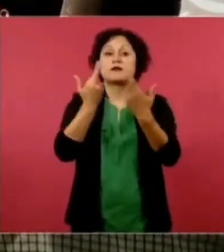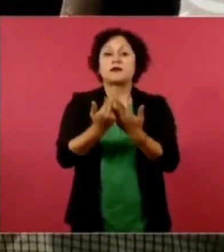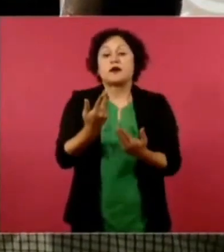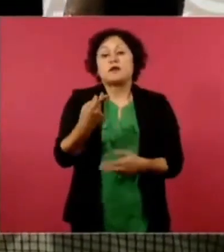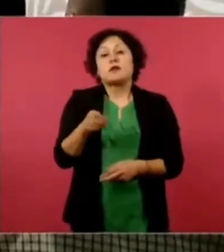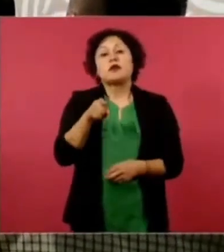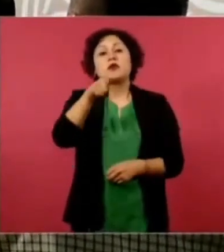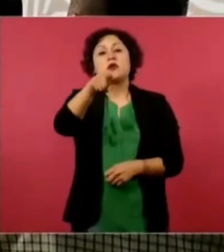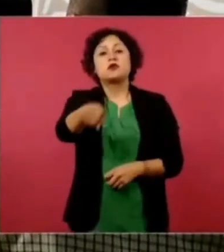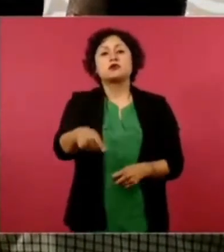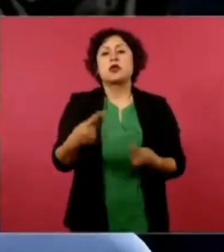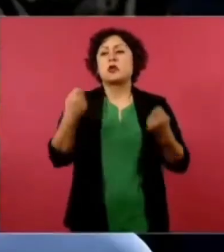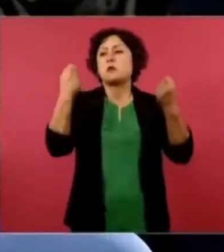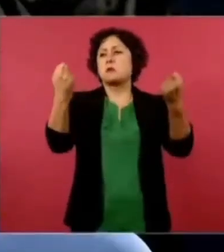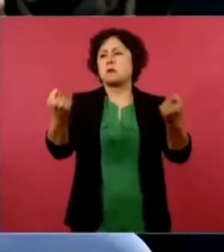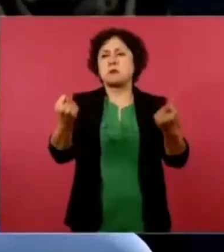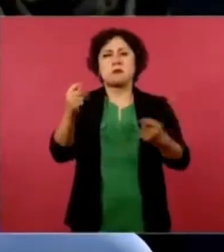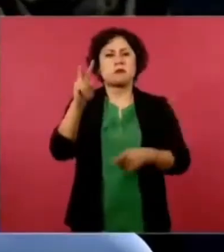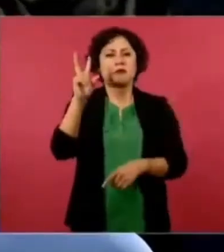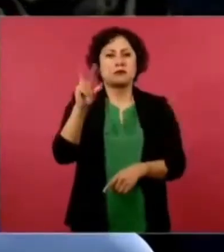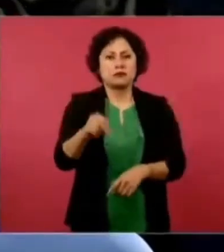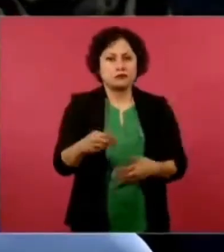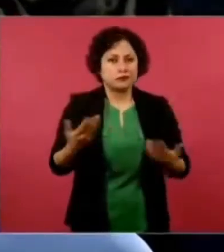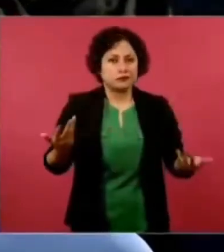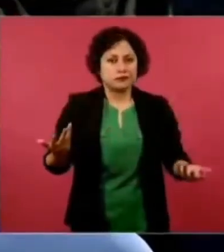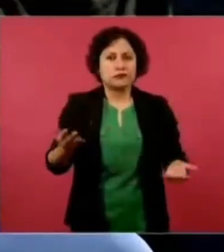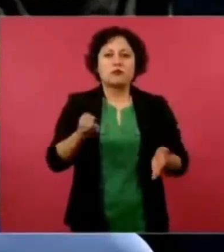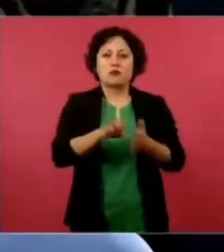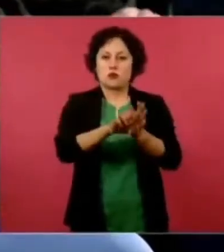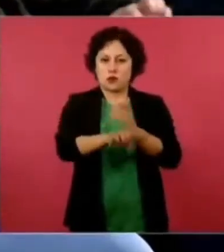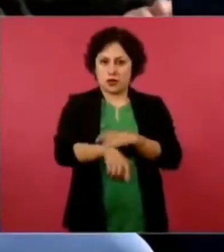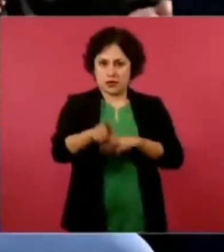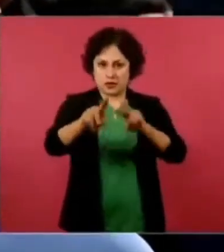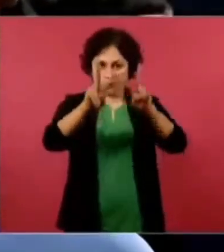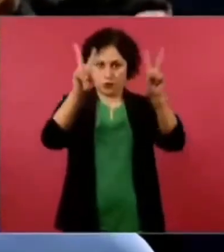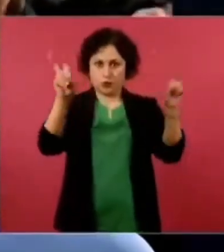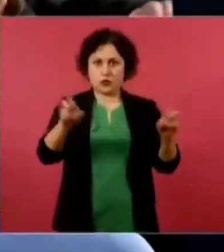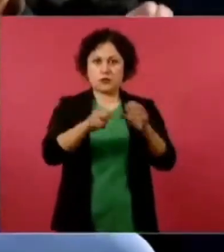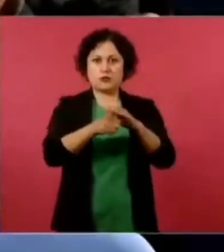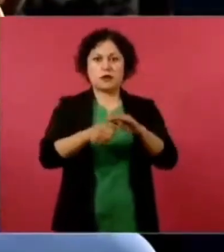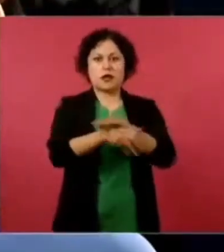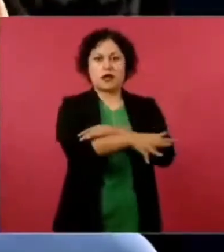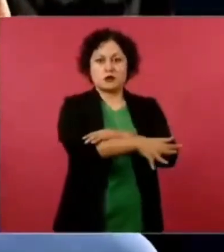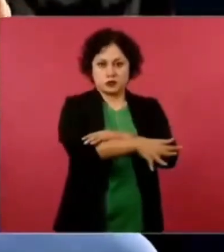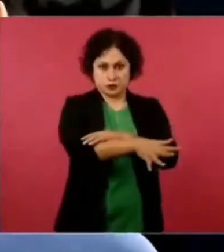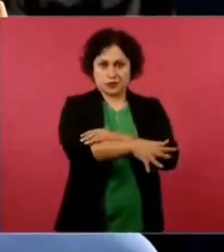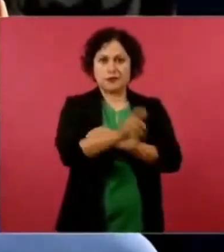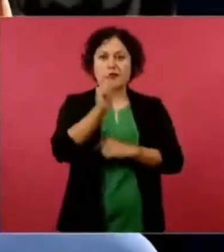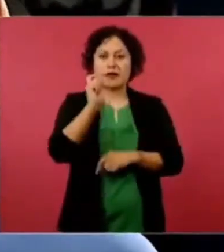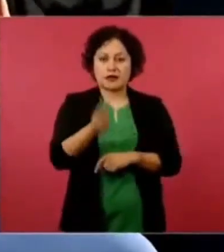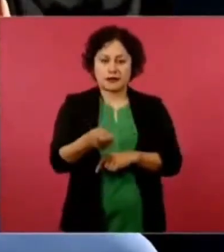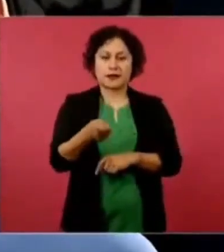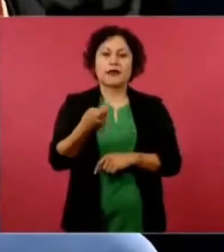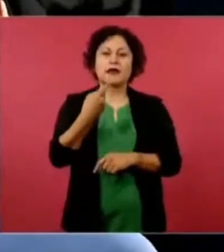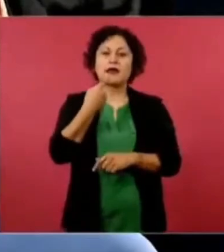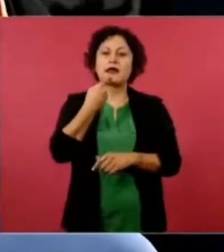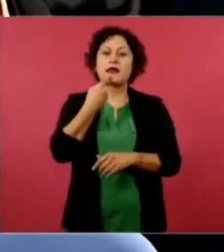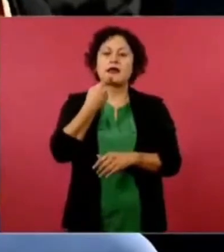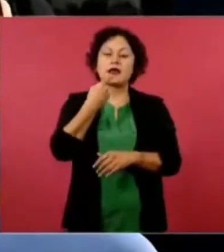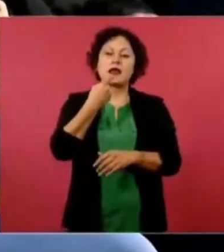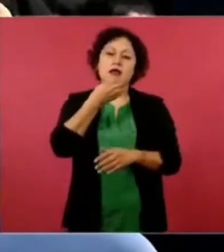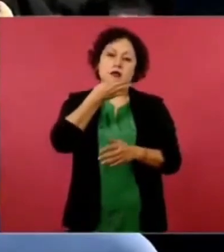con ellos a solas. Por ejemplo, el caso Ayotzinapa, este comunicado que publicaron el